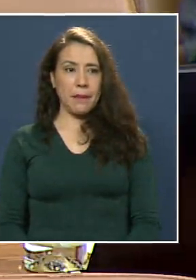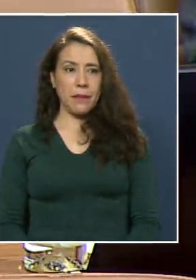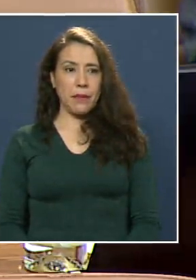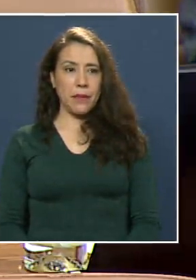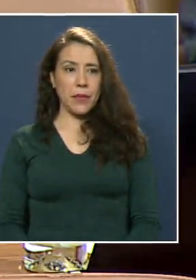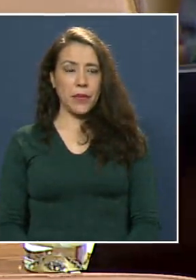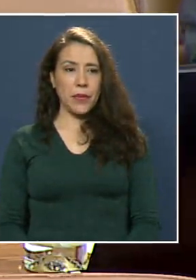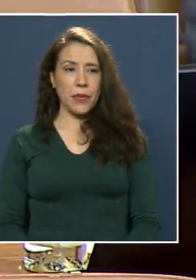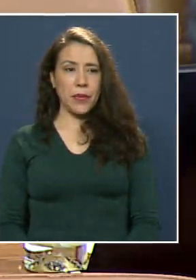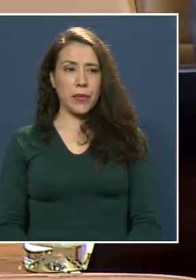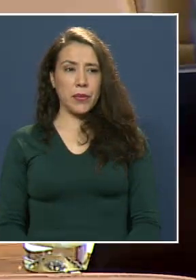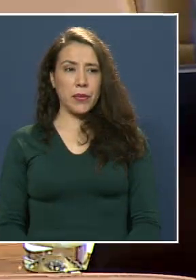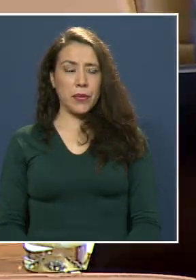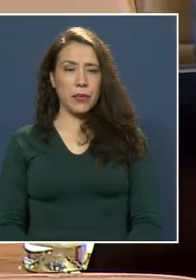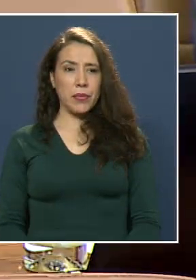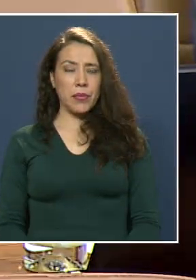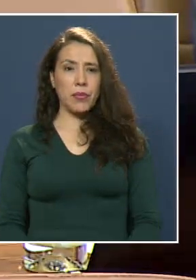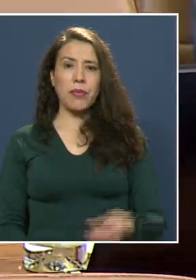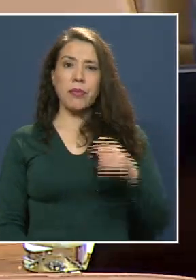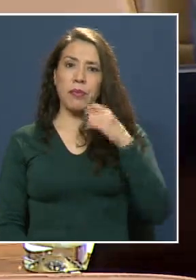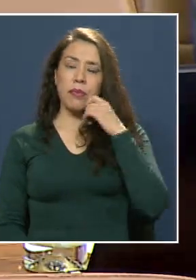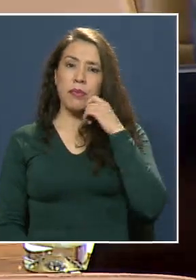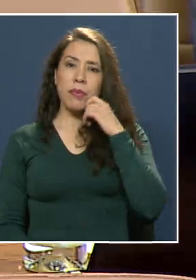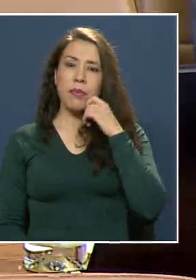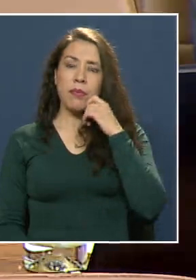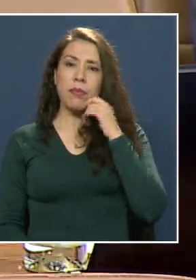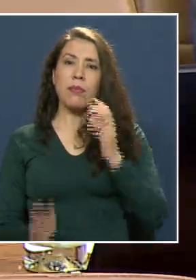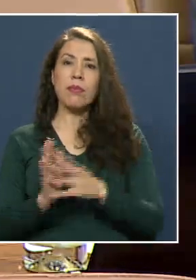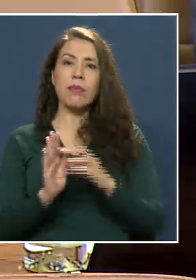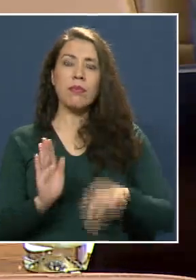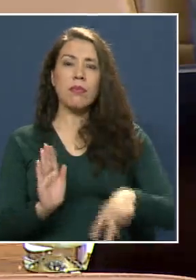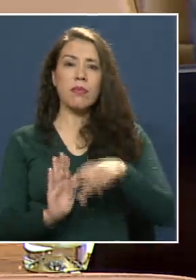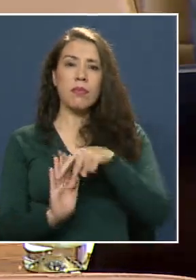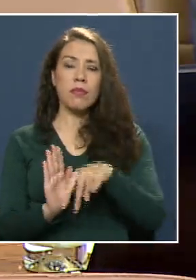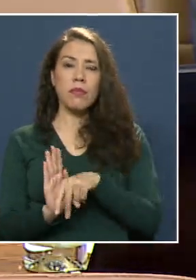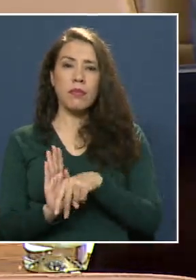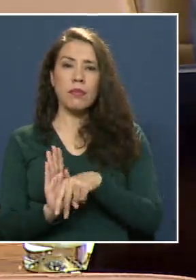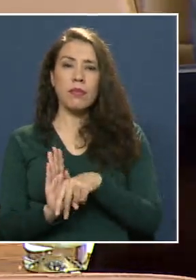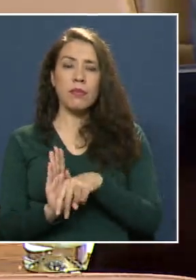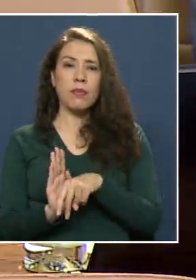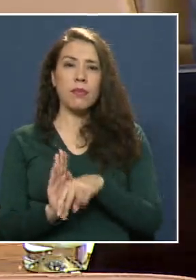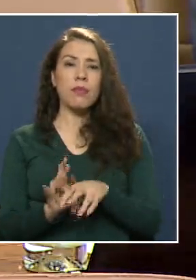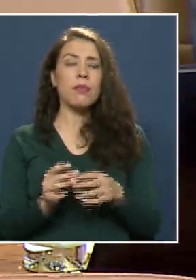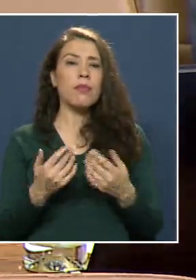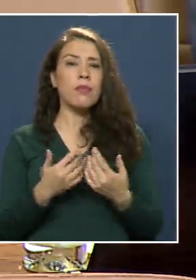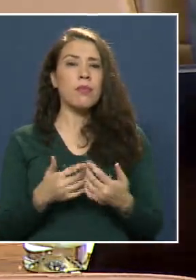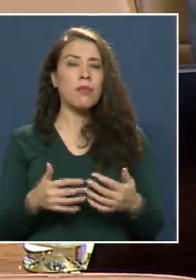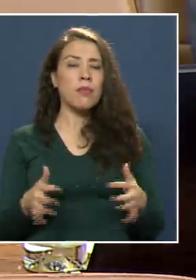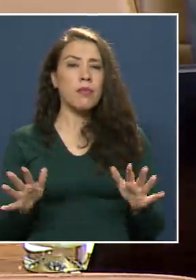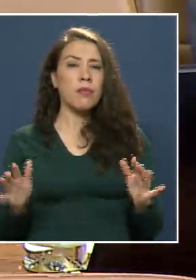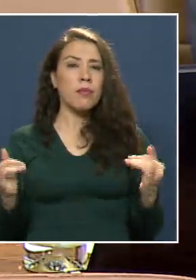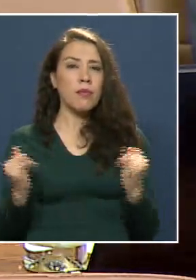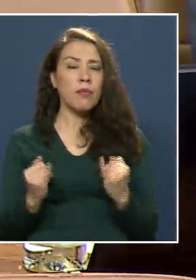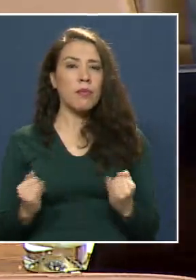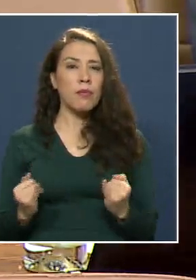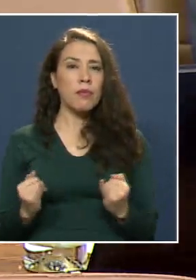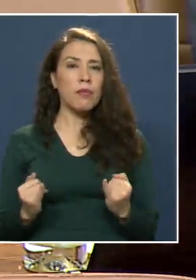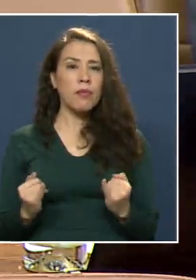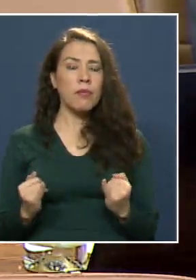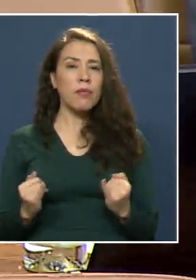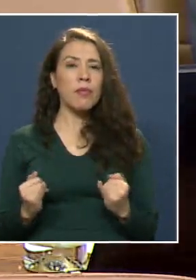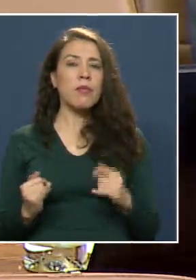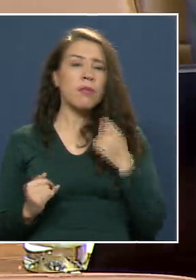acá la implicación de la supresión de las normas y prácticas de cualquier naturaleza que